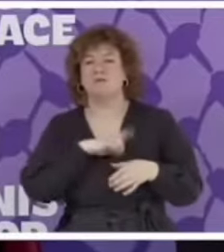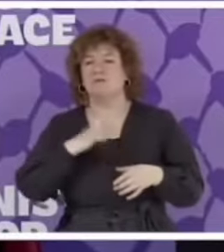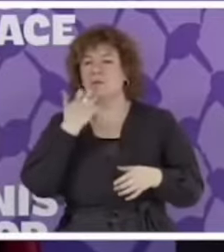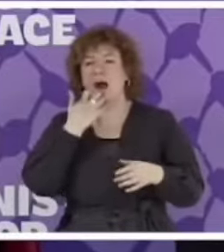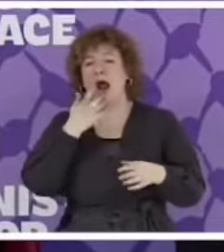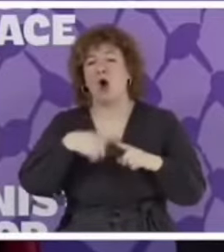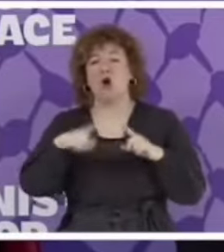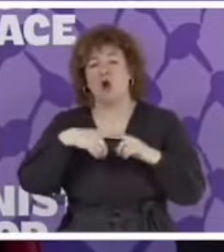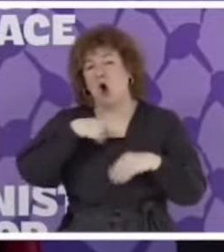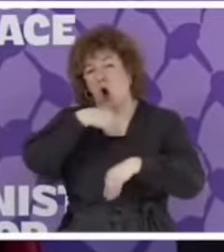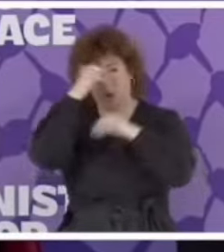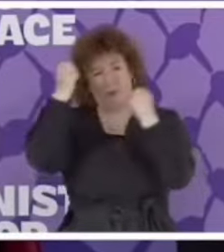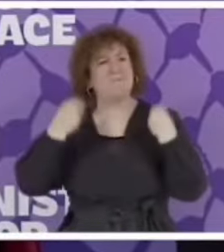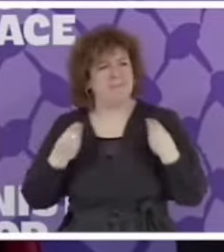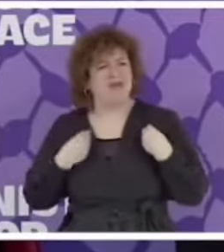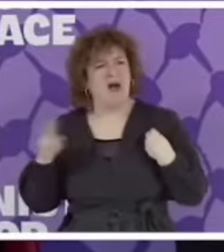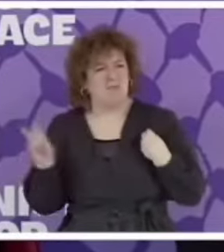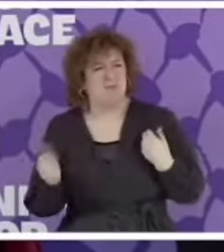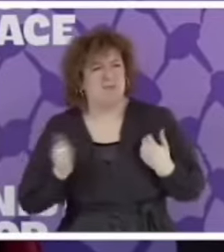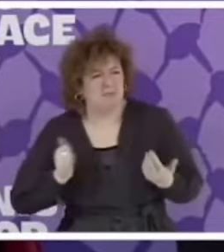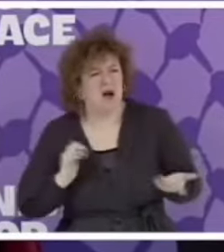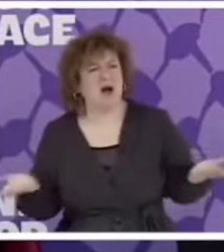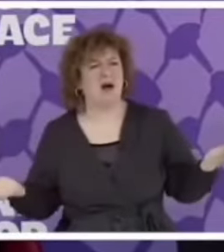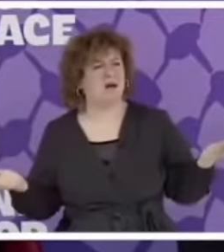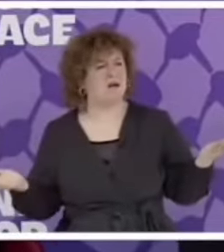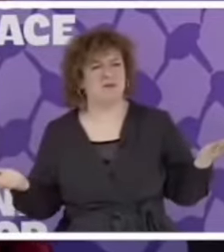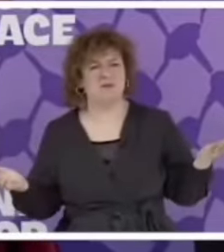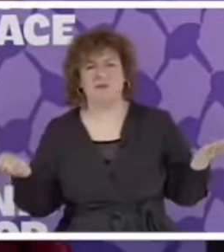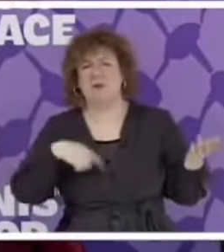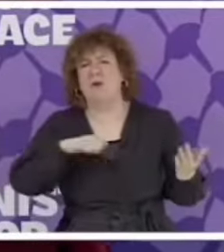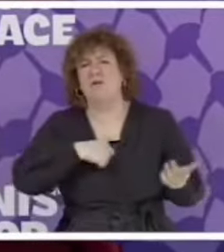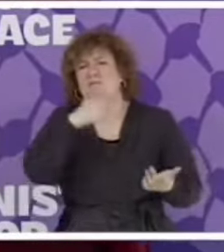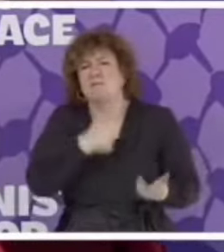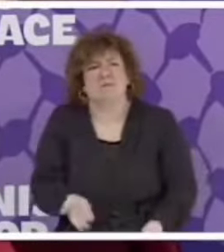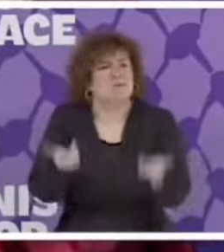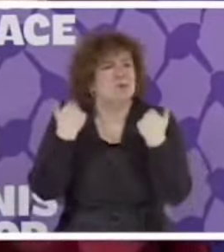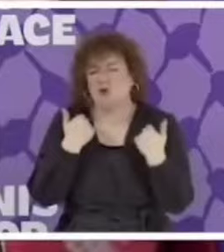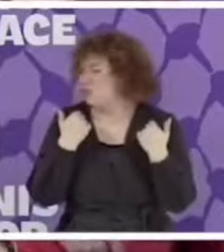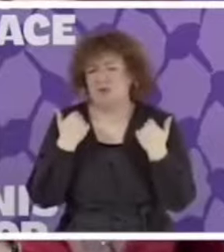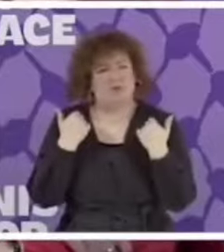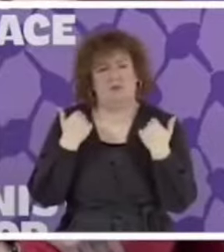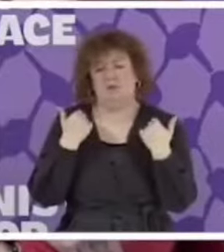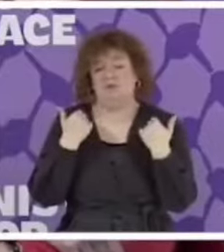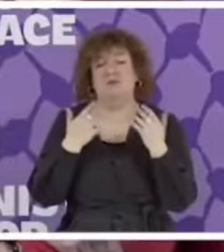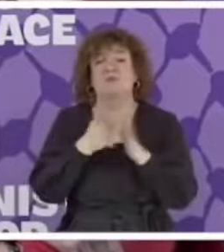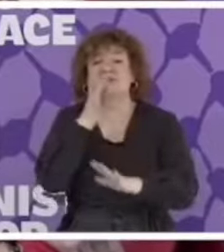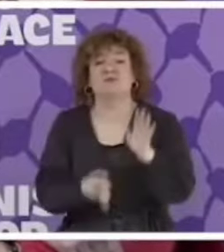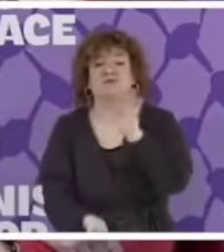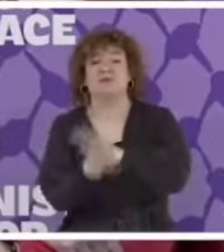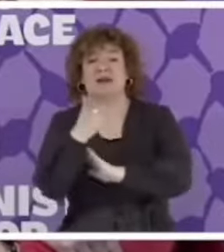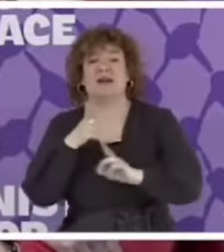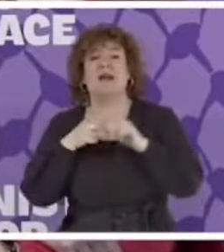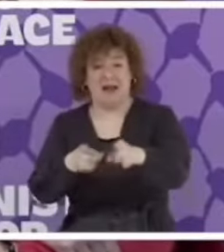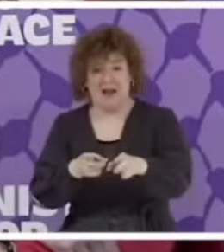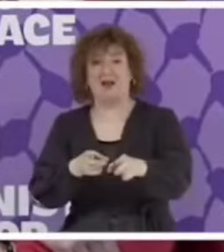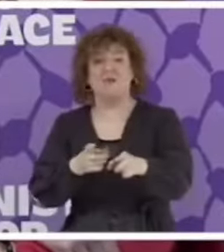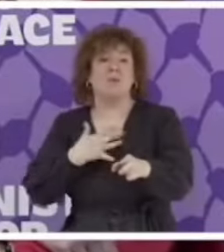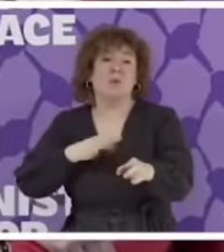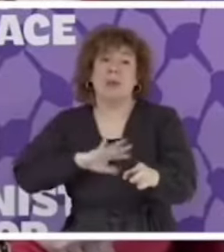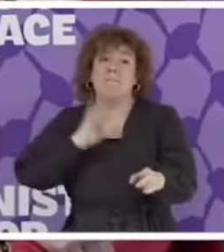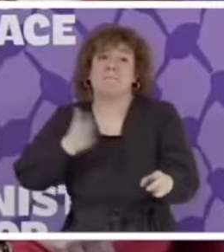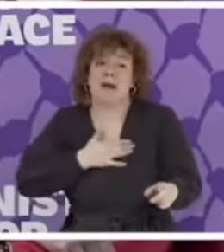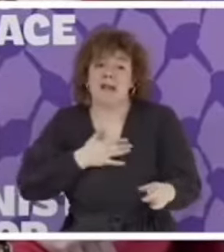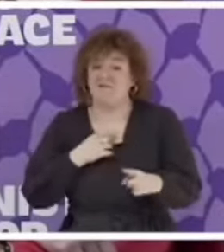hacernos olvidar que la vida merece la pena, que no hay por qué resignarse, que una guerra, que la posibilidad cierta de que mañana